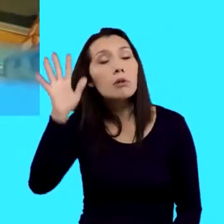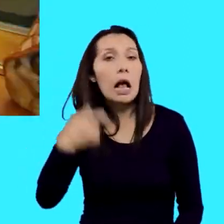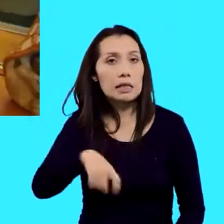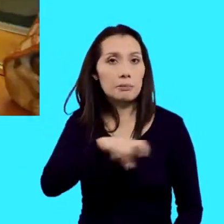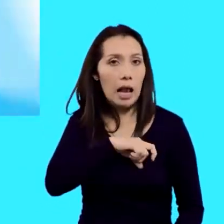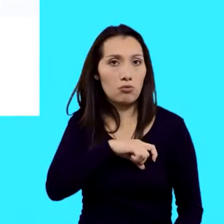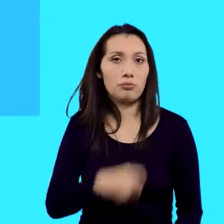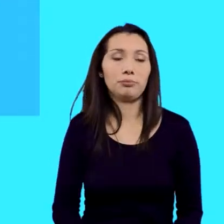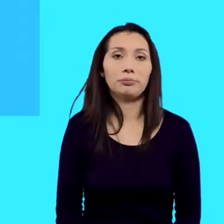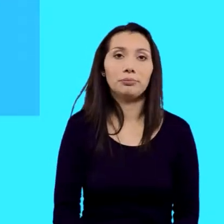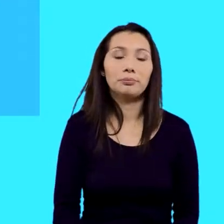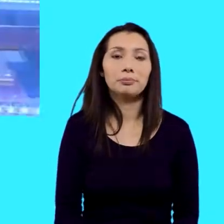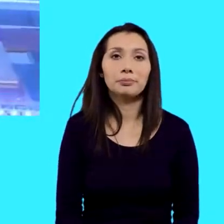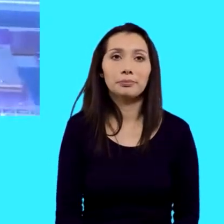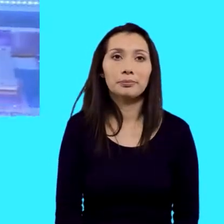español.